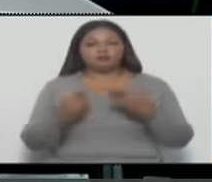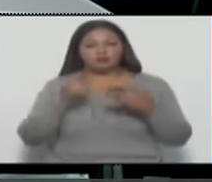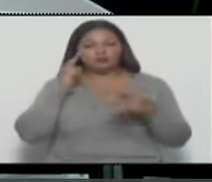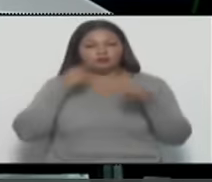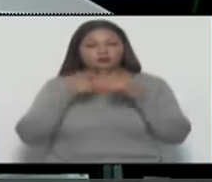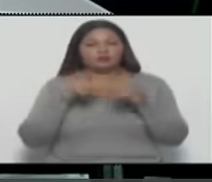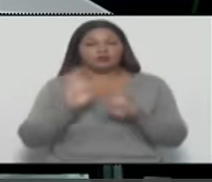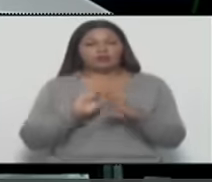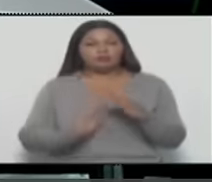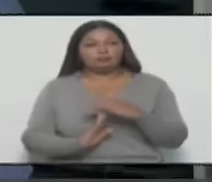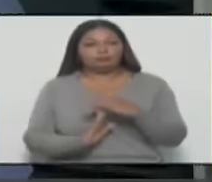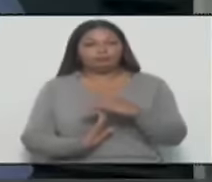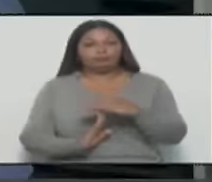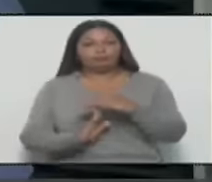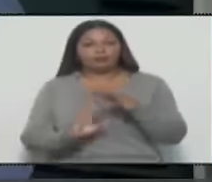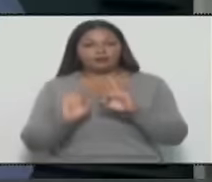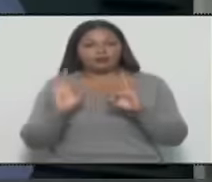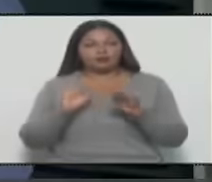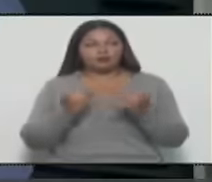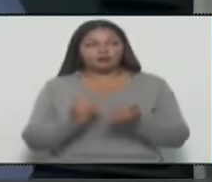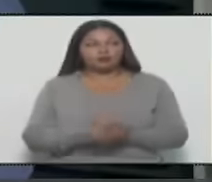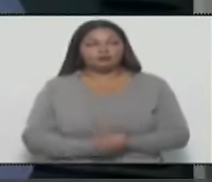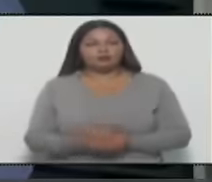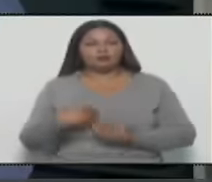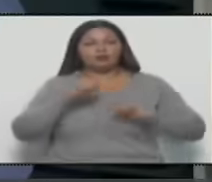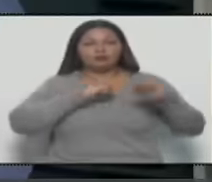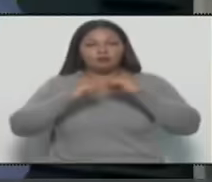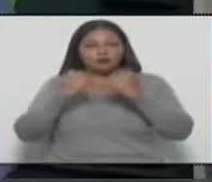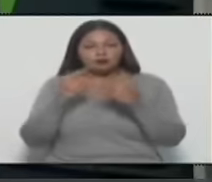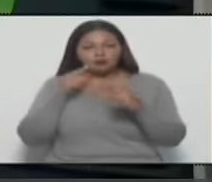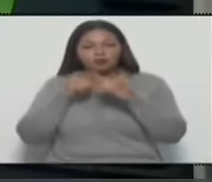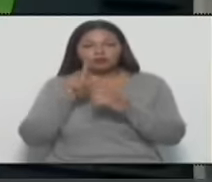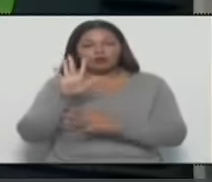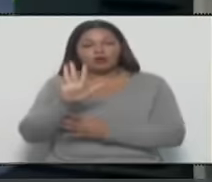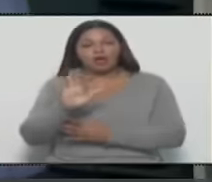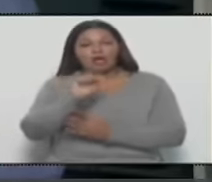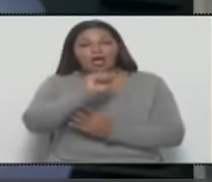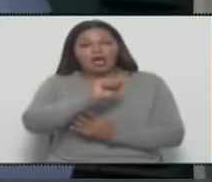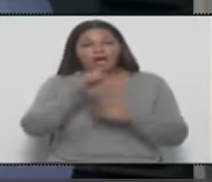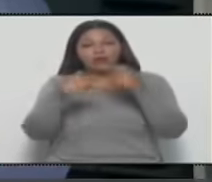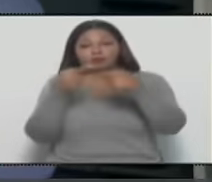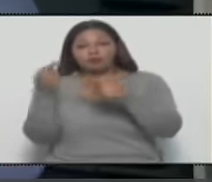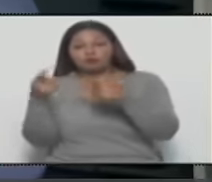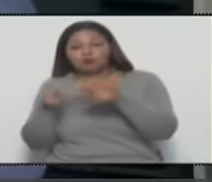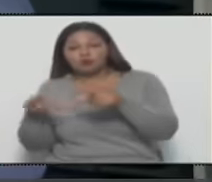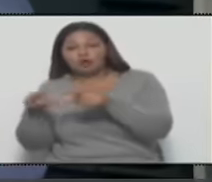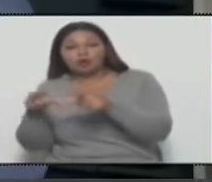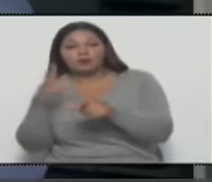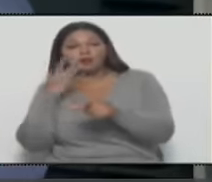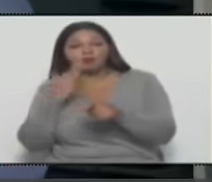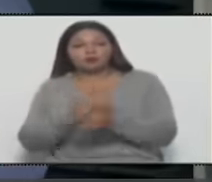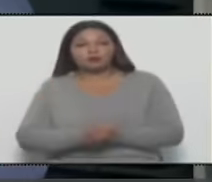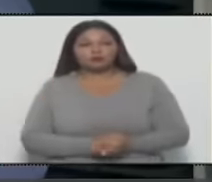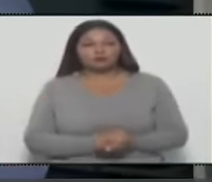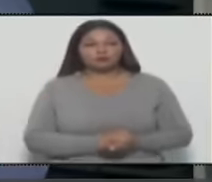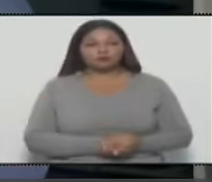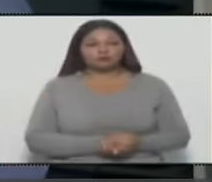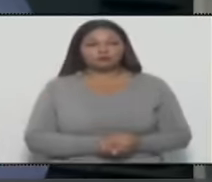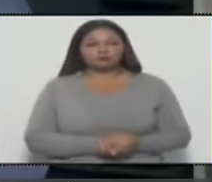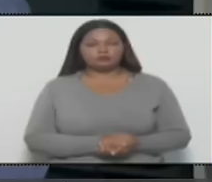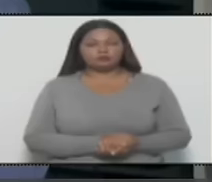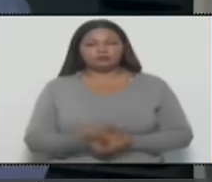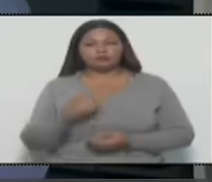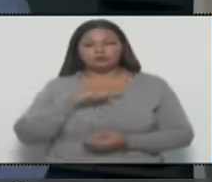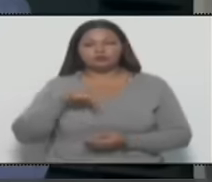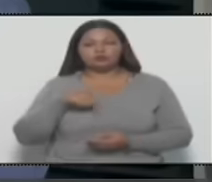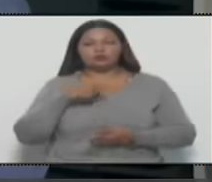ahí esperando justamente para poder movernos, para ir de un punto A a un punto B. Ahora, esto es más o menos